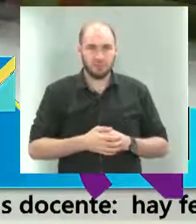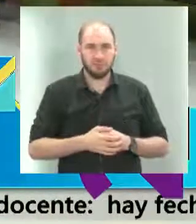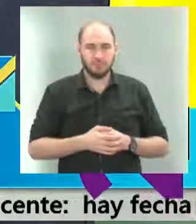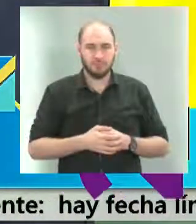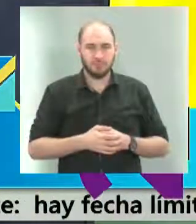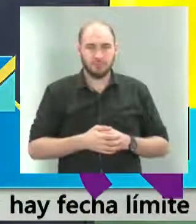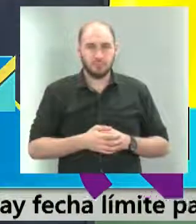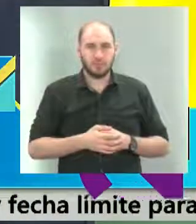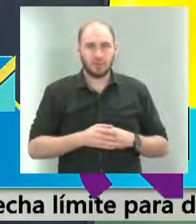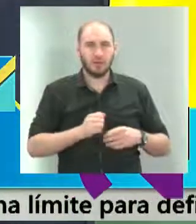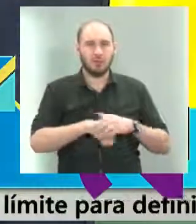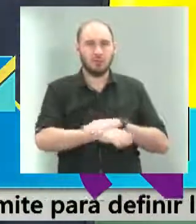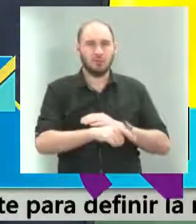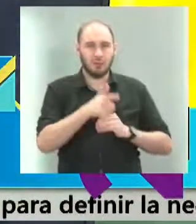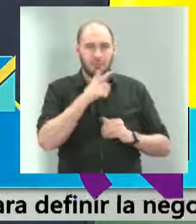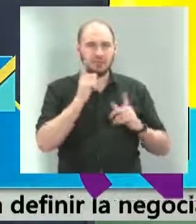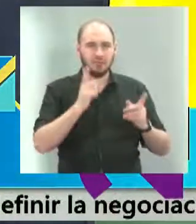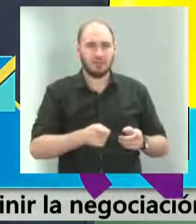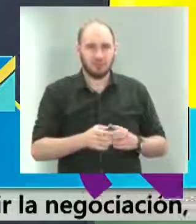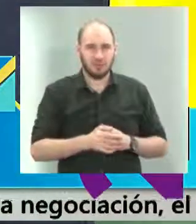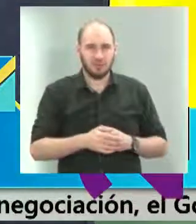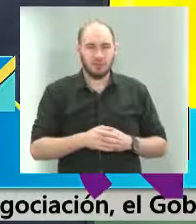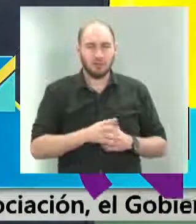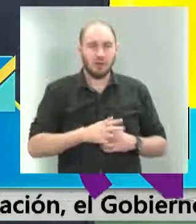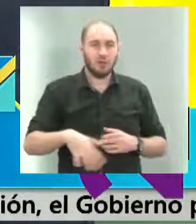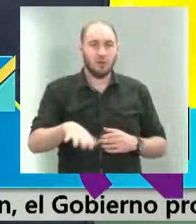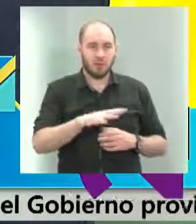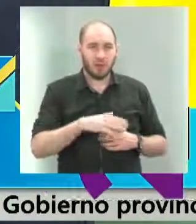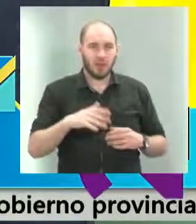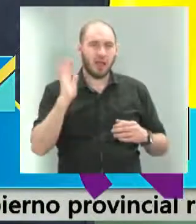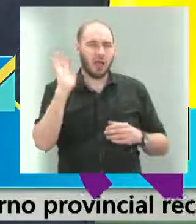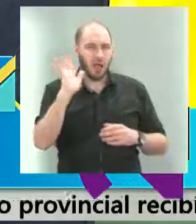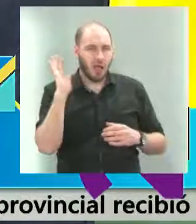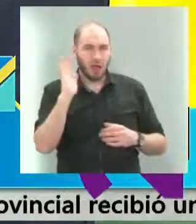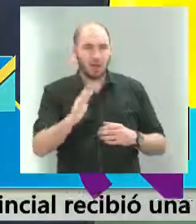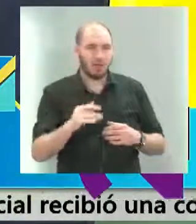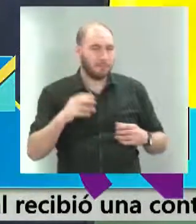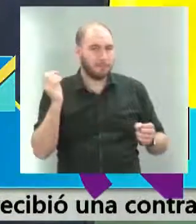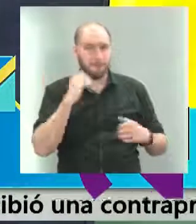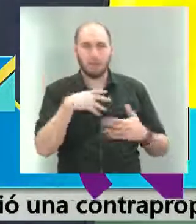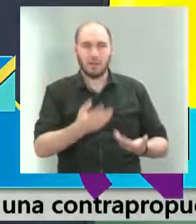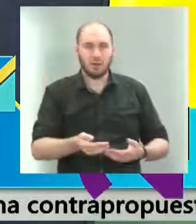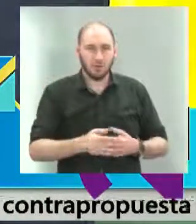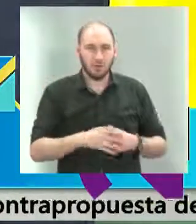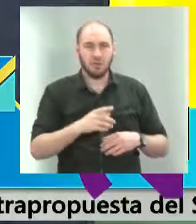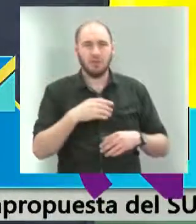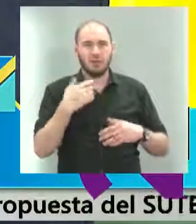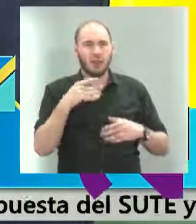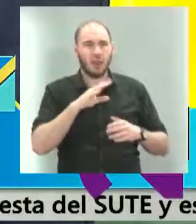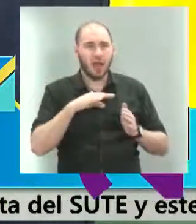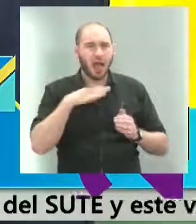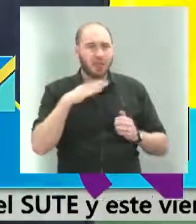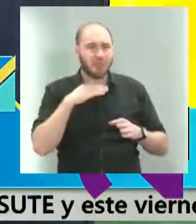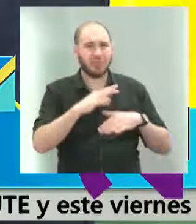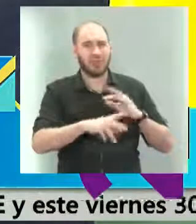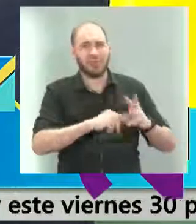sea, el fútbol creo que también genera un espacio, la hinchada, la barra brava, ideal para seguir delinquiendo. Que no pase